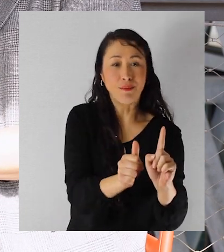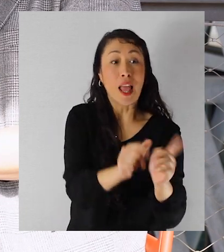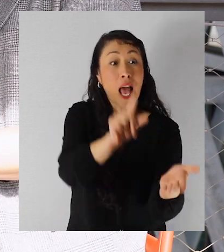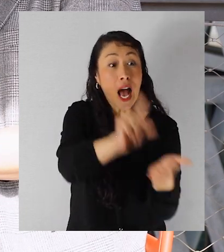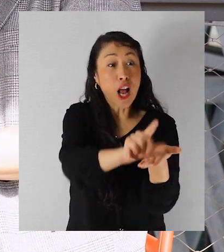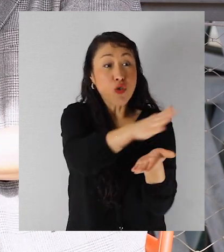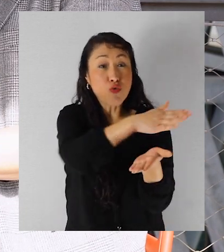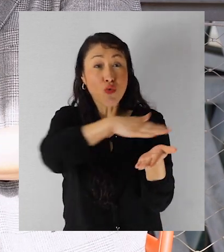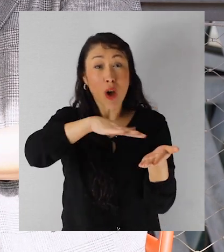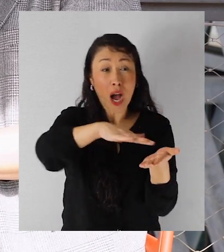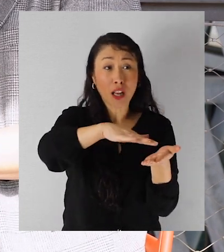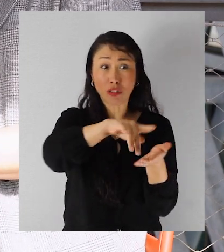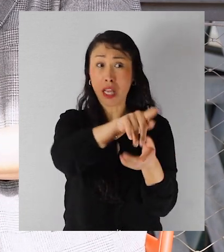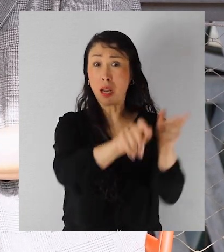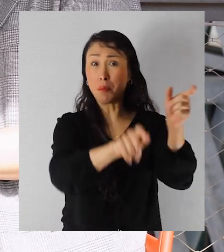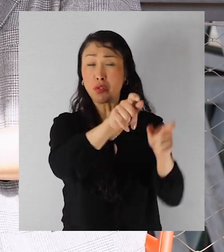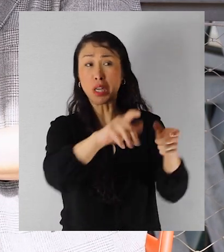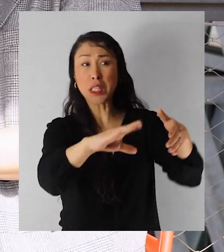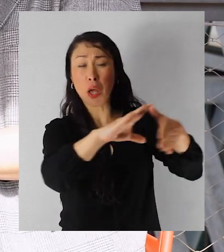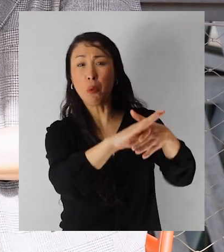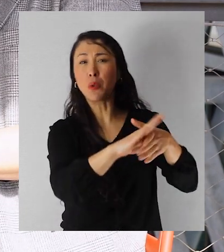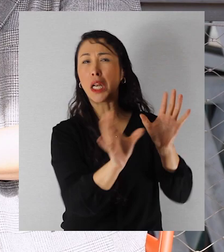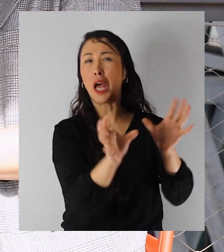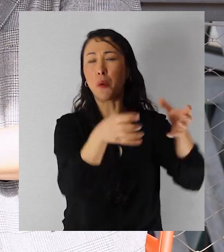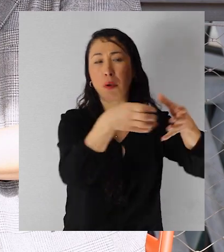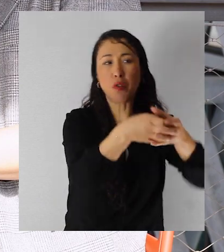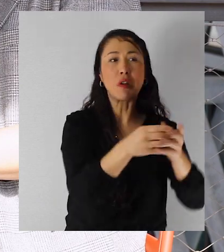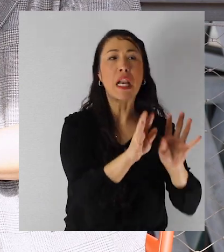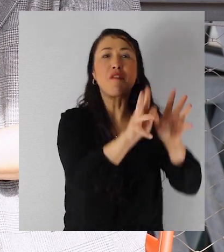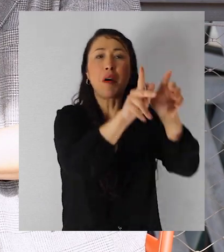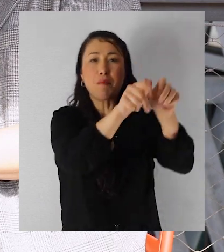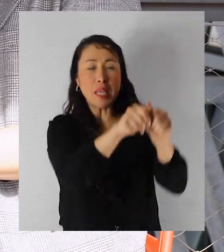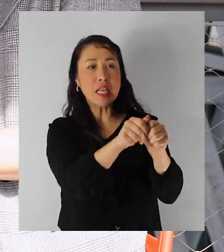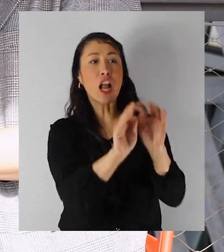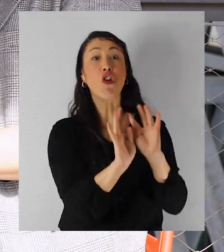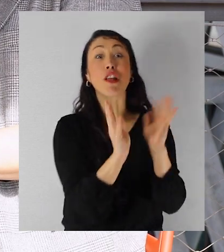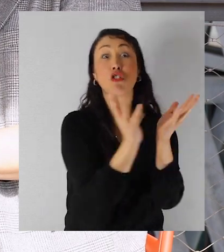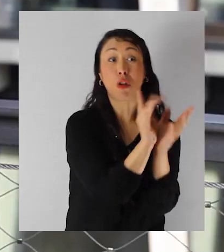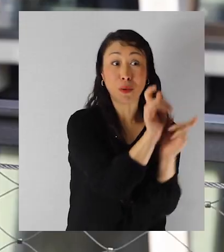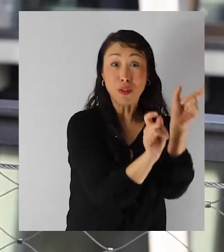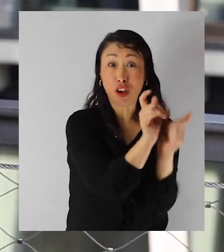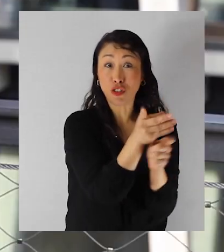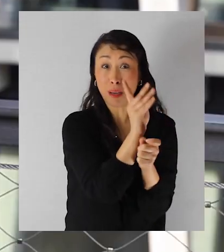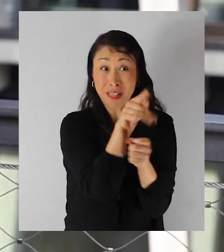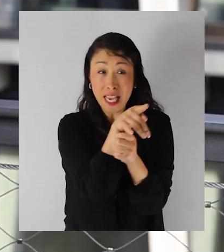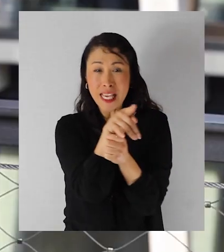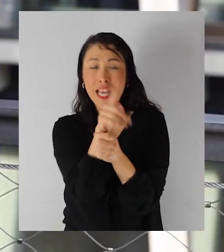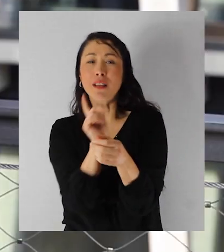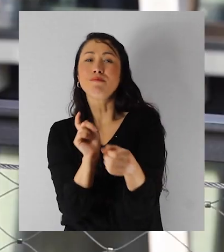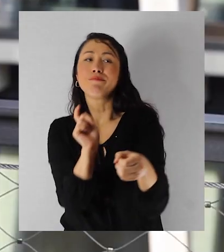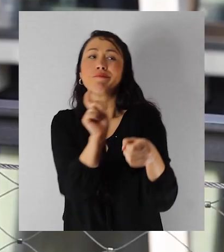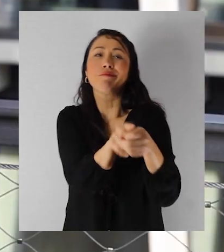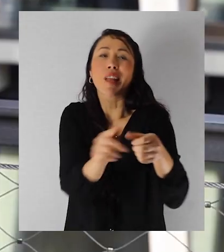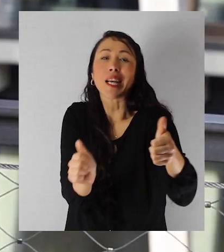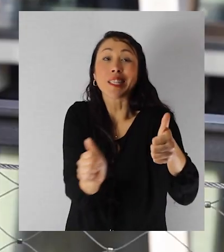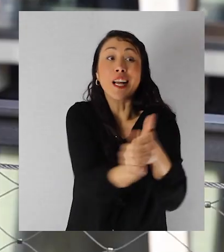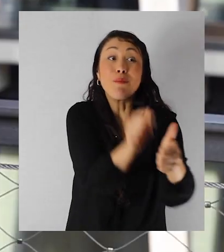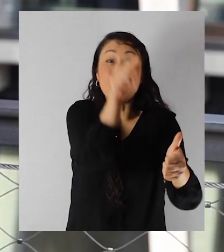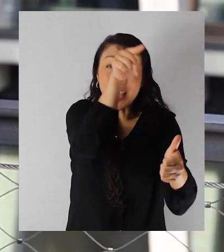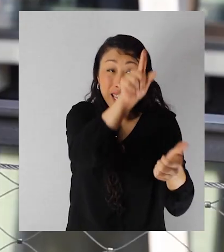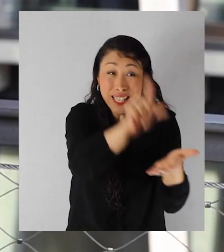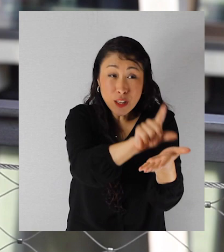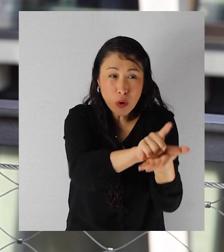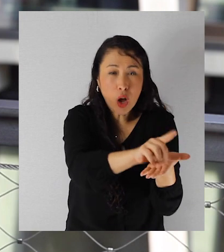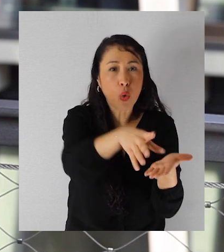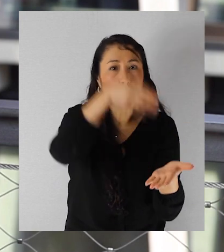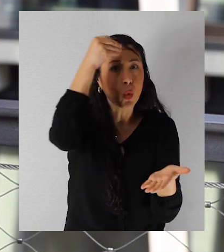los lugares, los espacios donde las personas con discapacidad se juntan, sus agrupaciones, sus familias, sus entornos. En esos